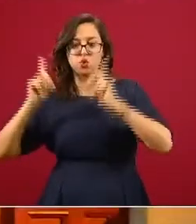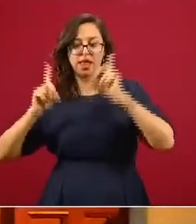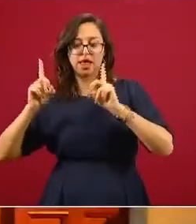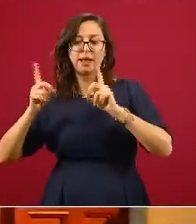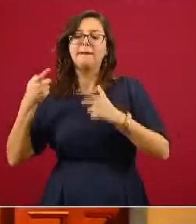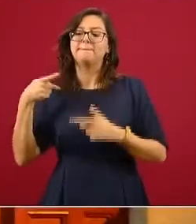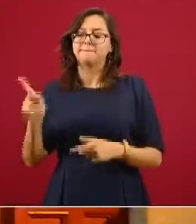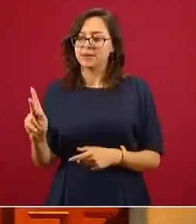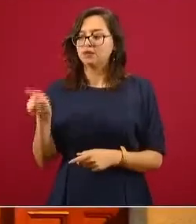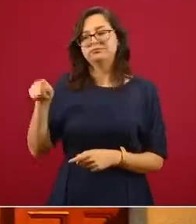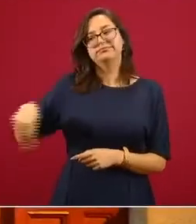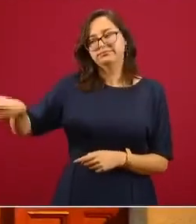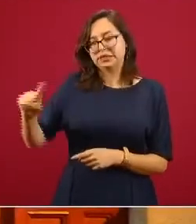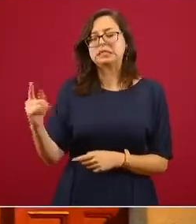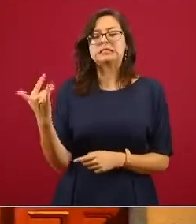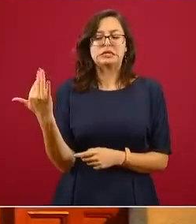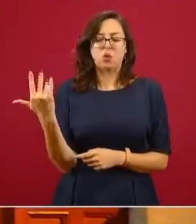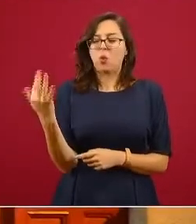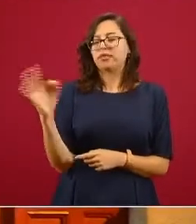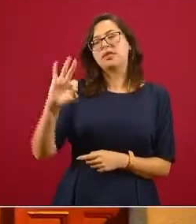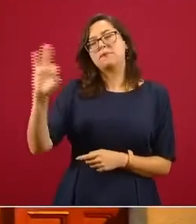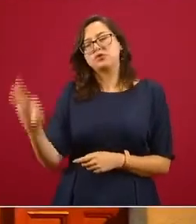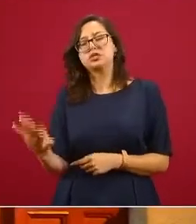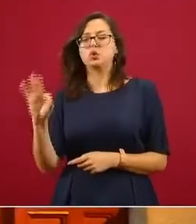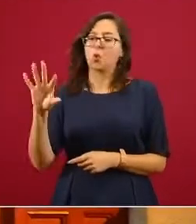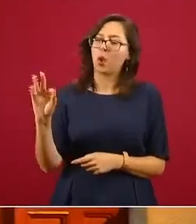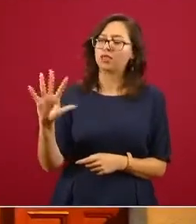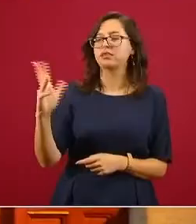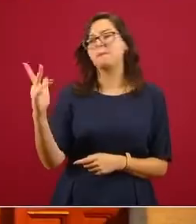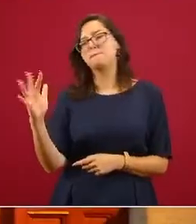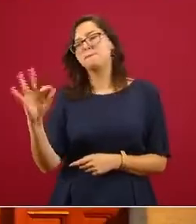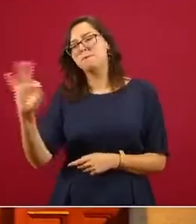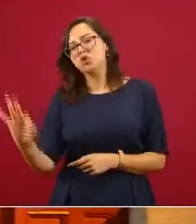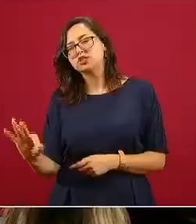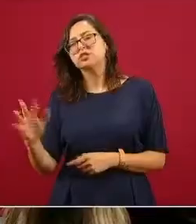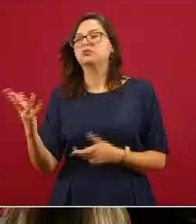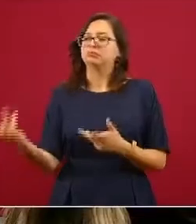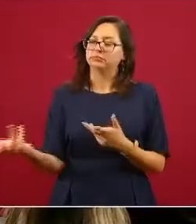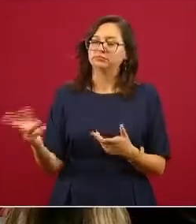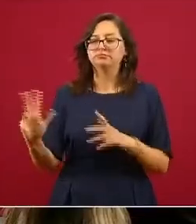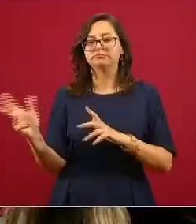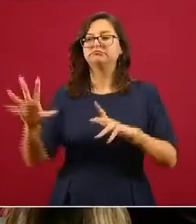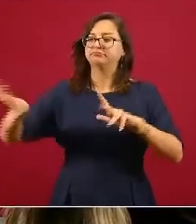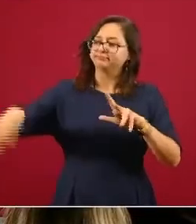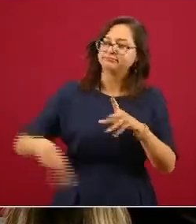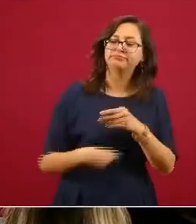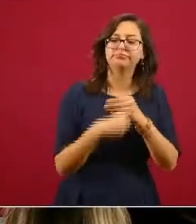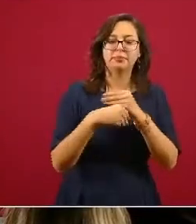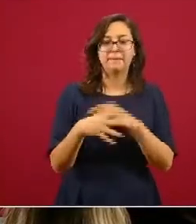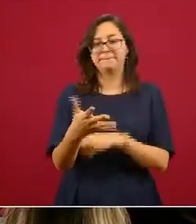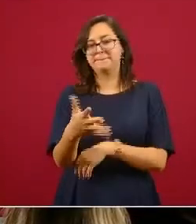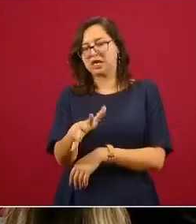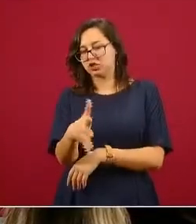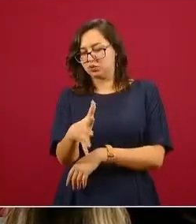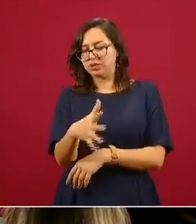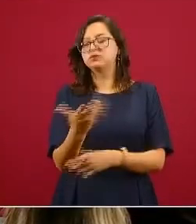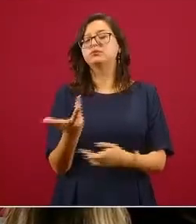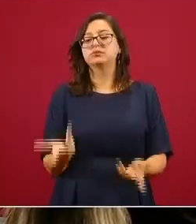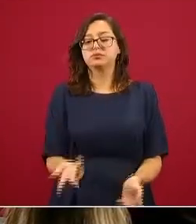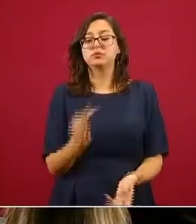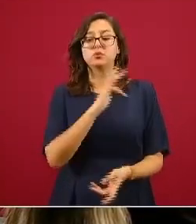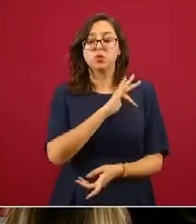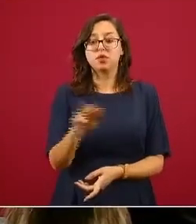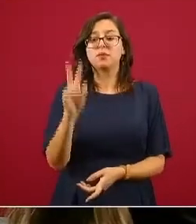le aplicamos el porcentaje de positividad de cada semana y entonces obtenemos una estimación. Estábamos viendo ya que